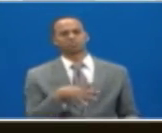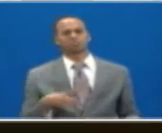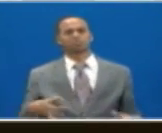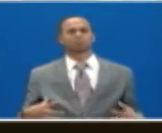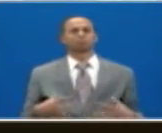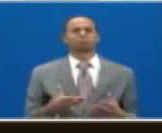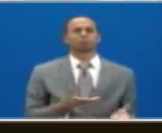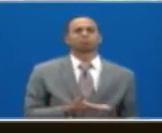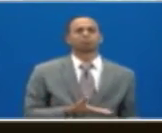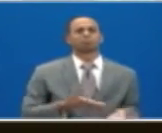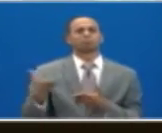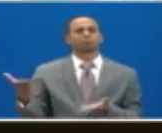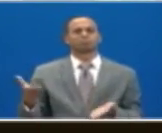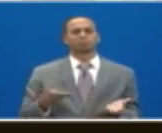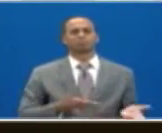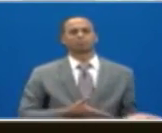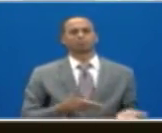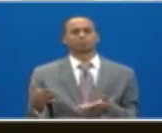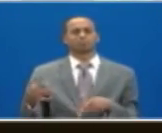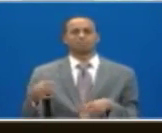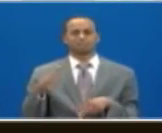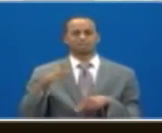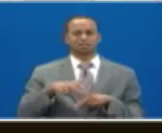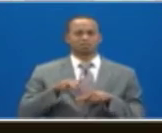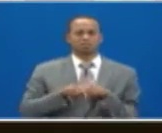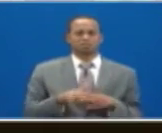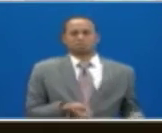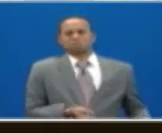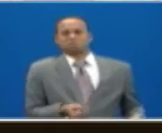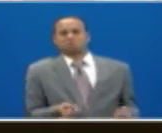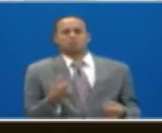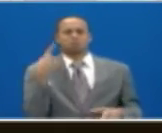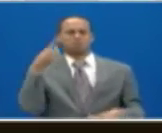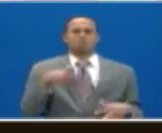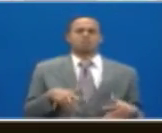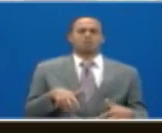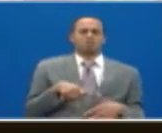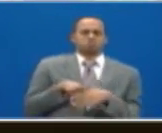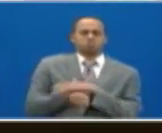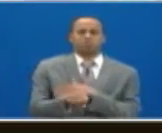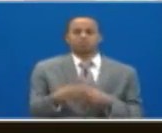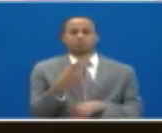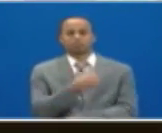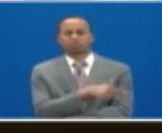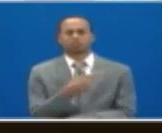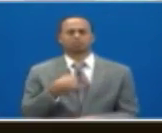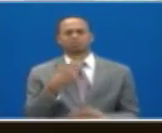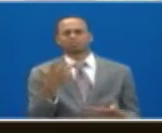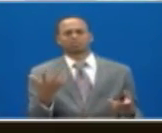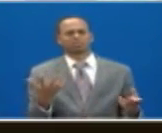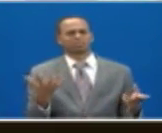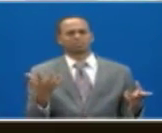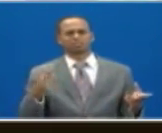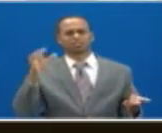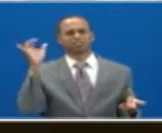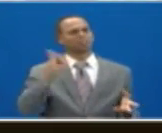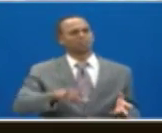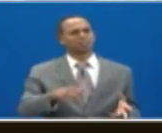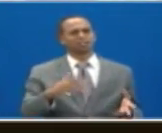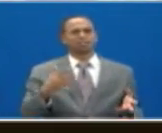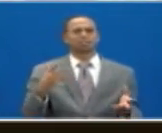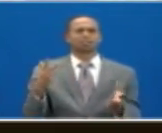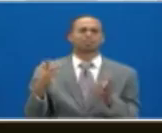luz en una silla para llevarla al hospital, yo dije: no, esto me